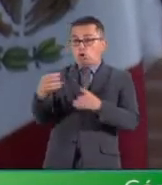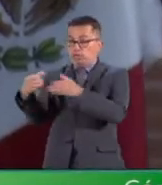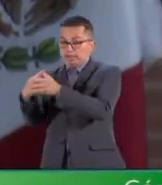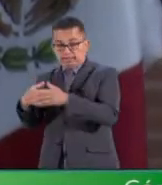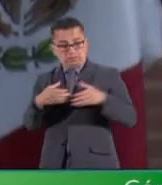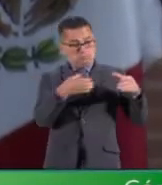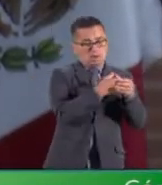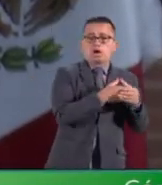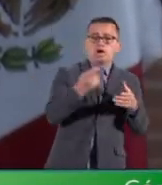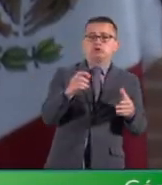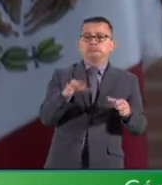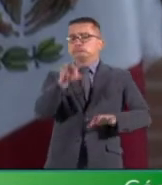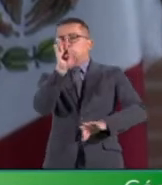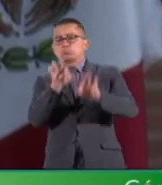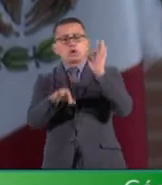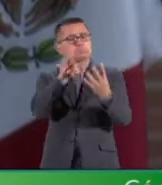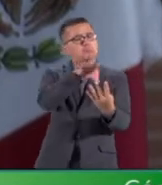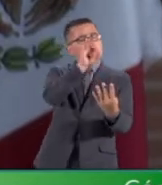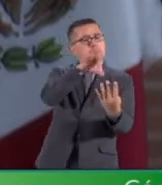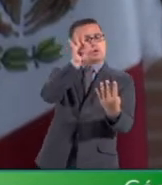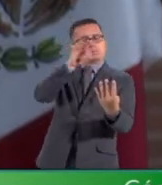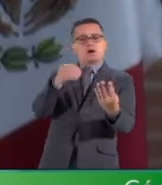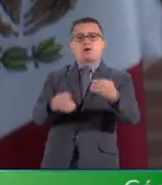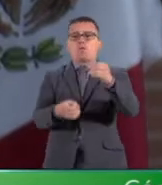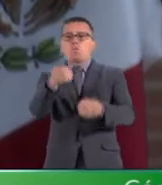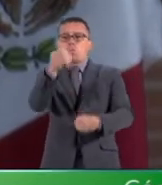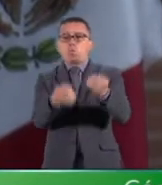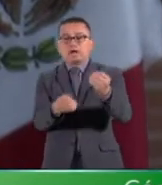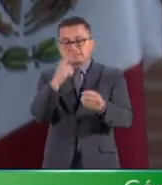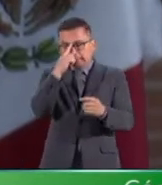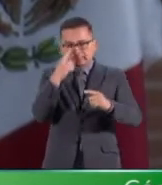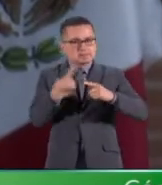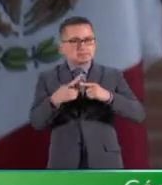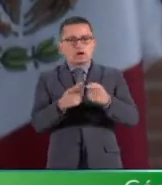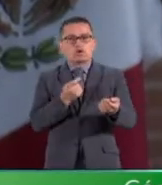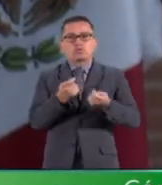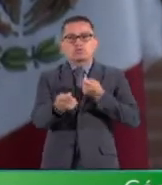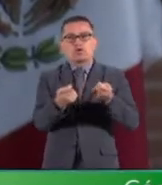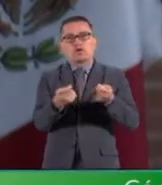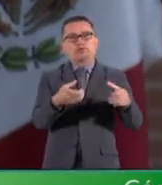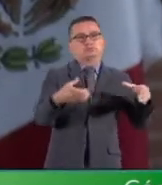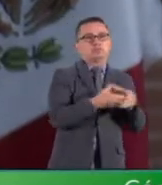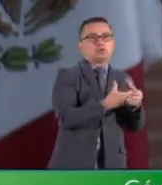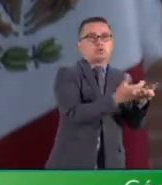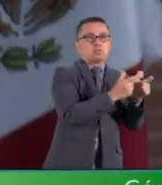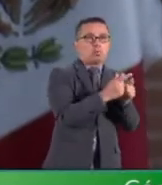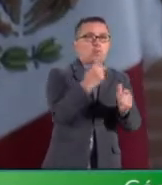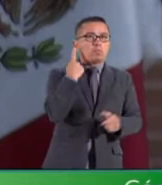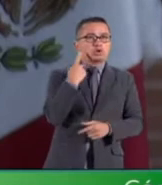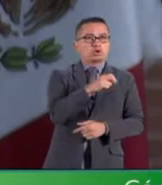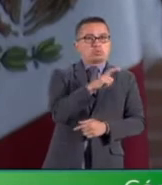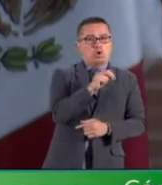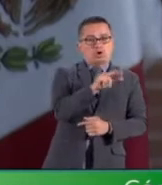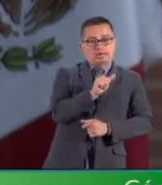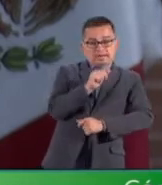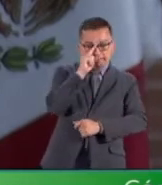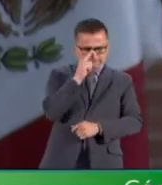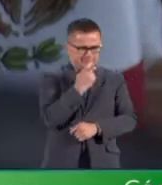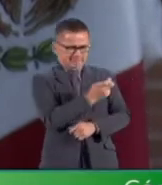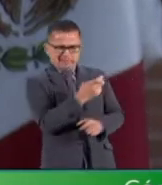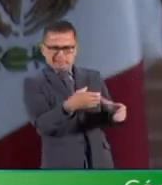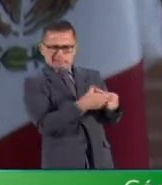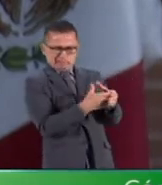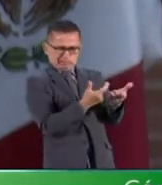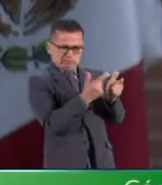ahora controlados mayoritariamente por Morena, una mayoría, por cierto,